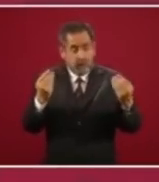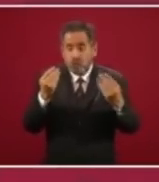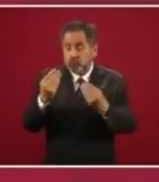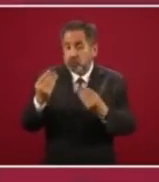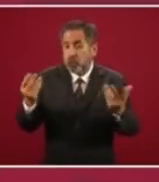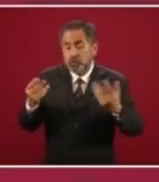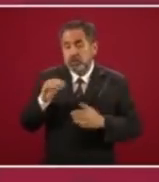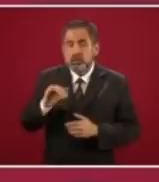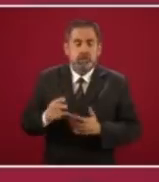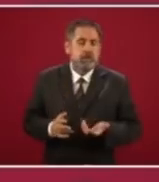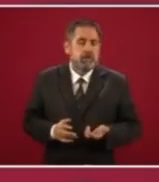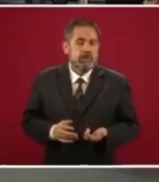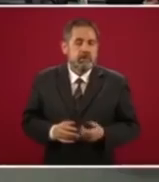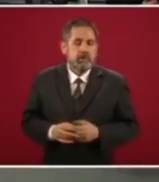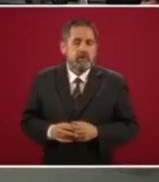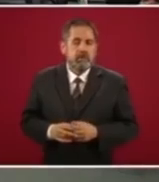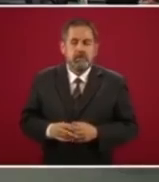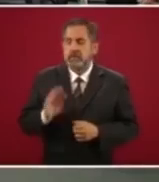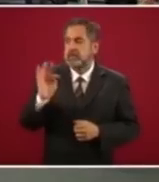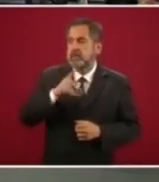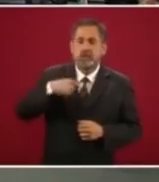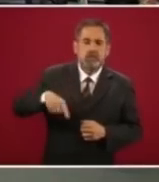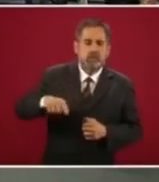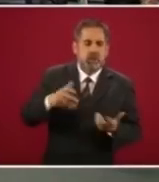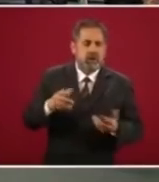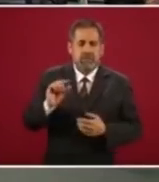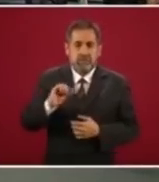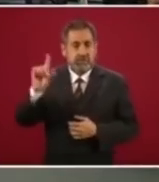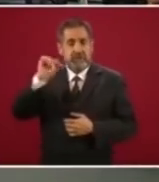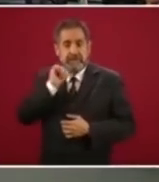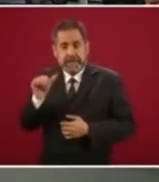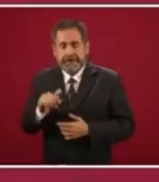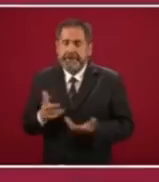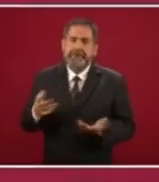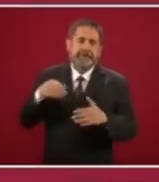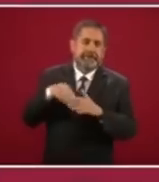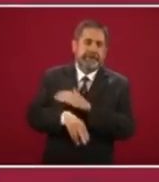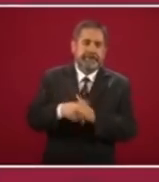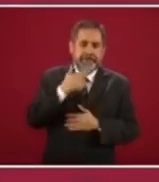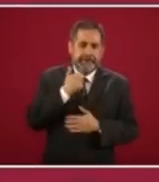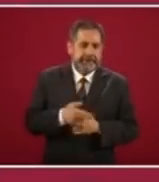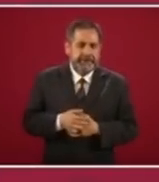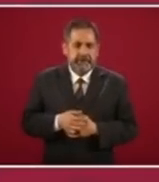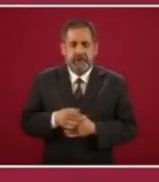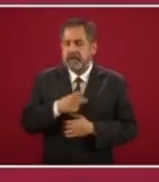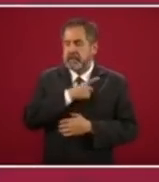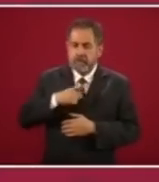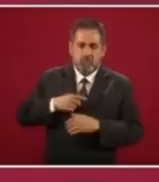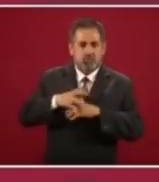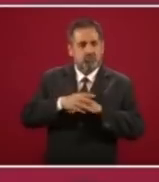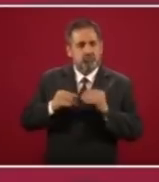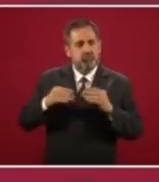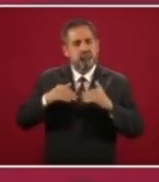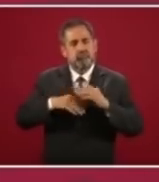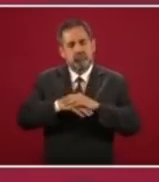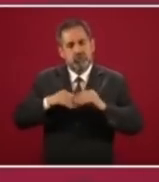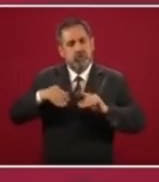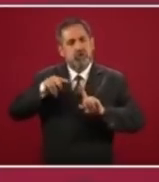Si no actuamos con profesionalismo, con objetividad,